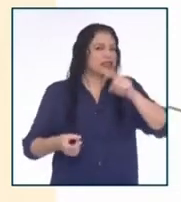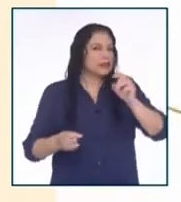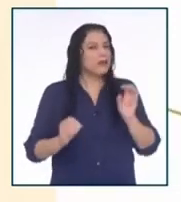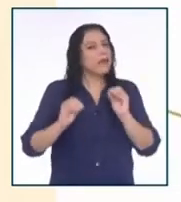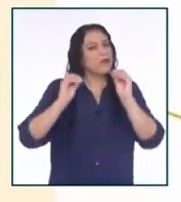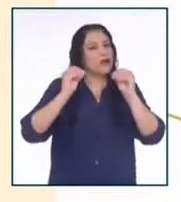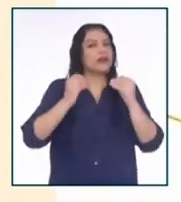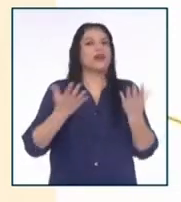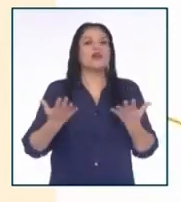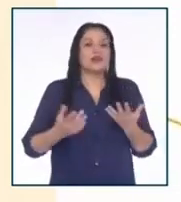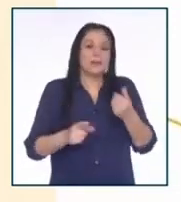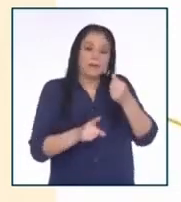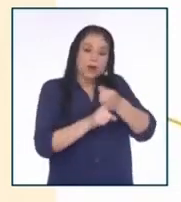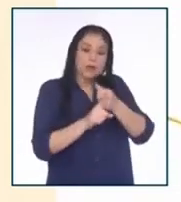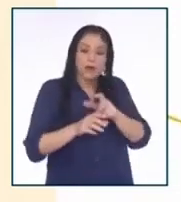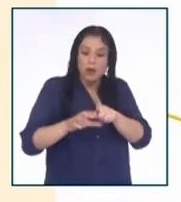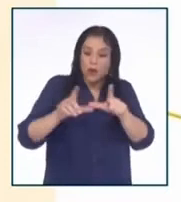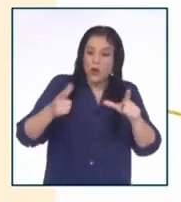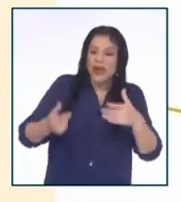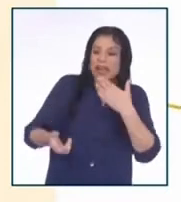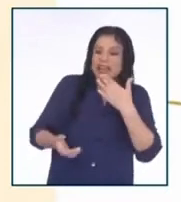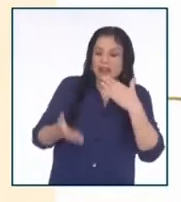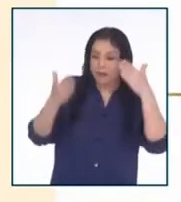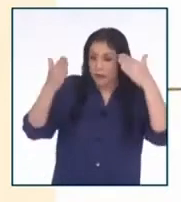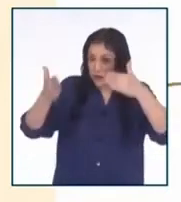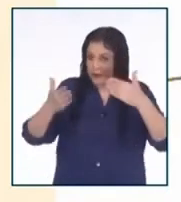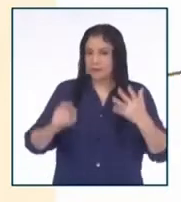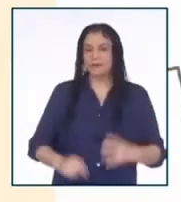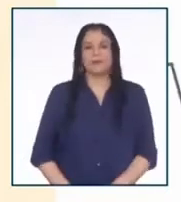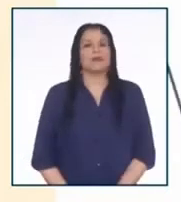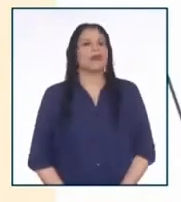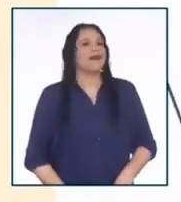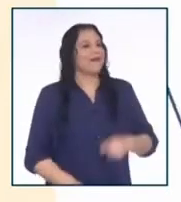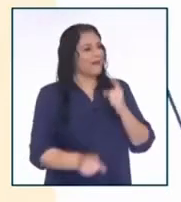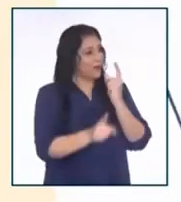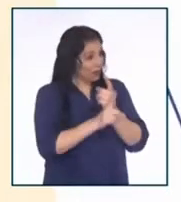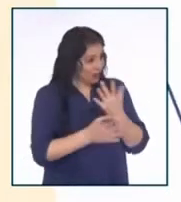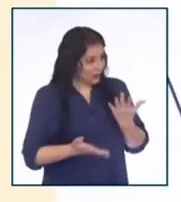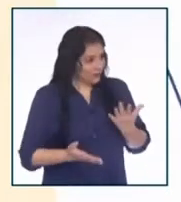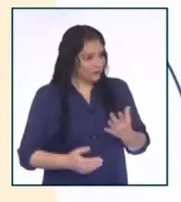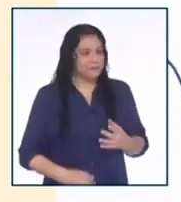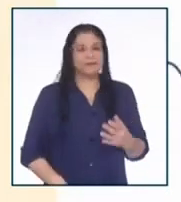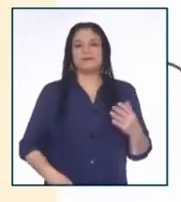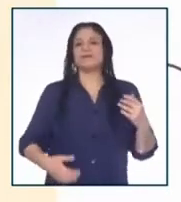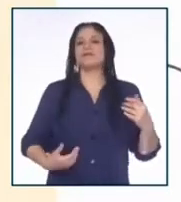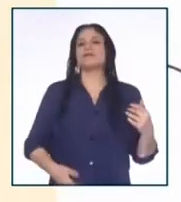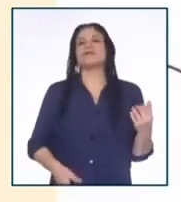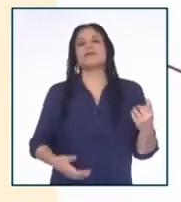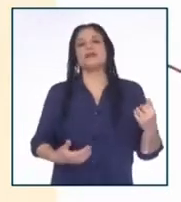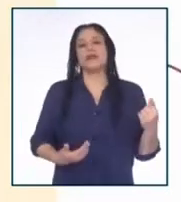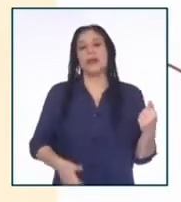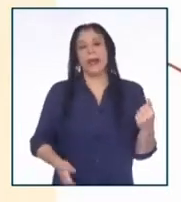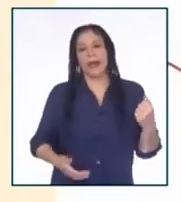situarla en el contexto de los destinatarios. ¿Verdad, profesora?